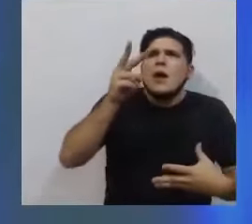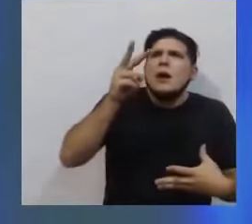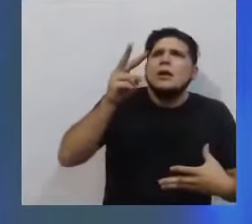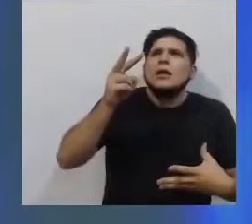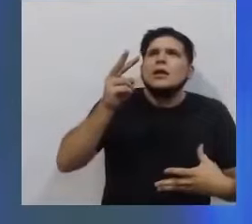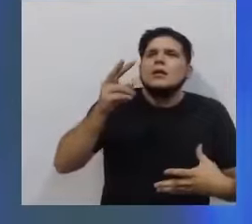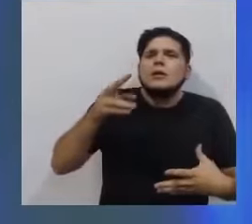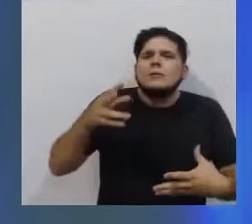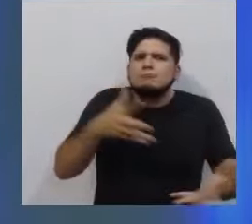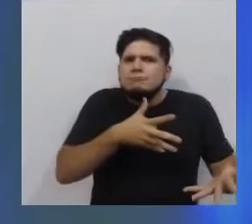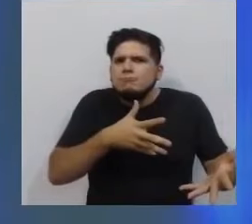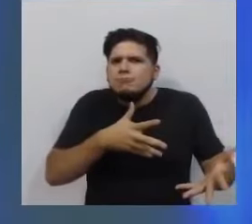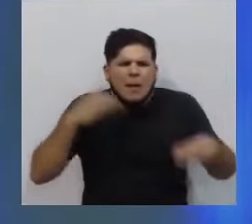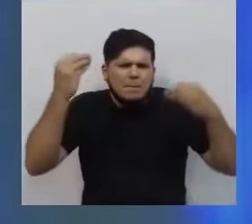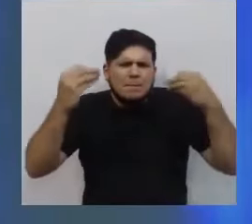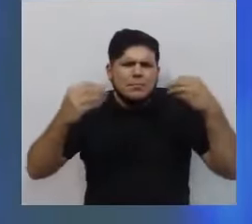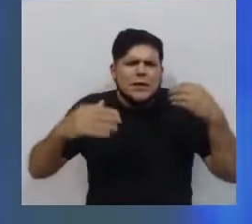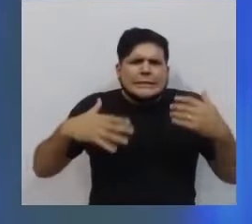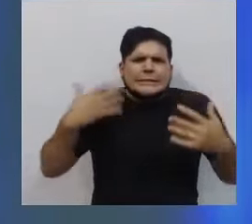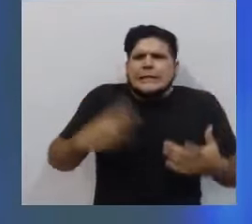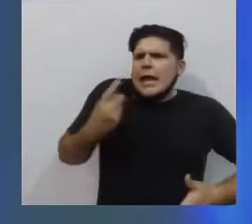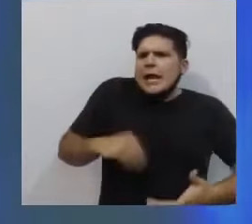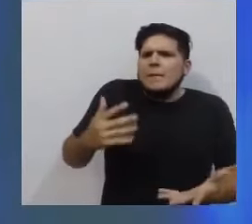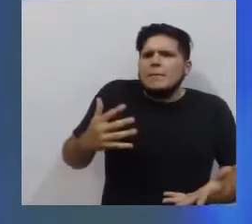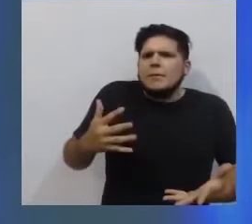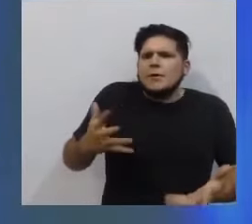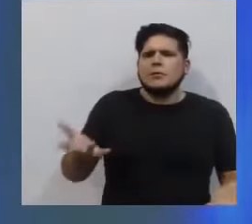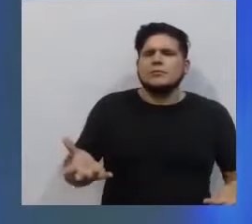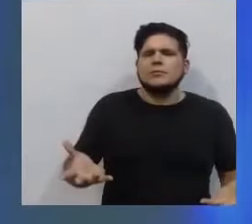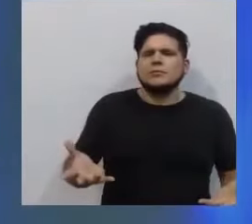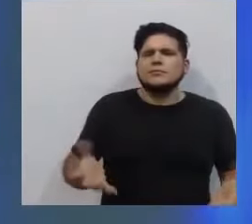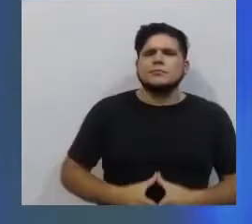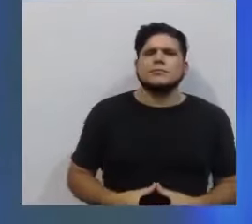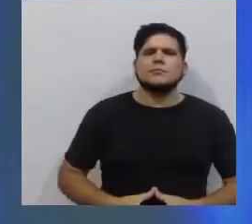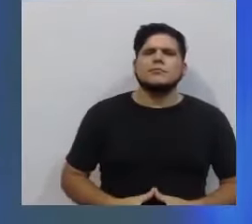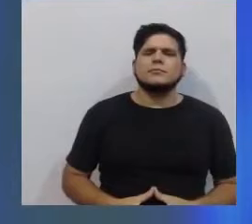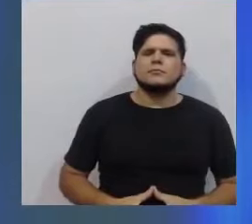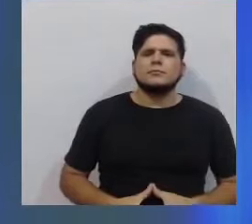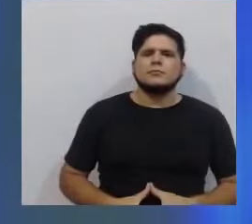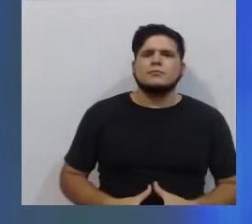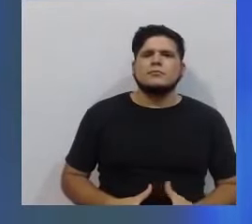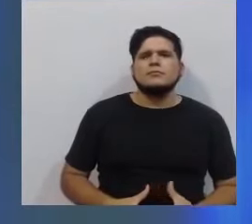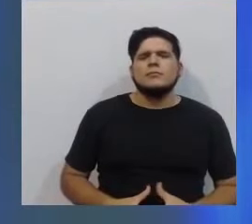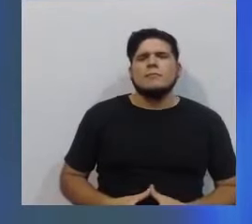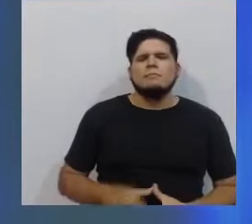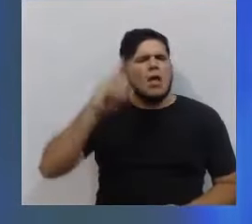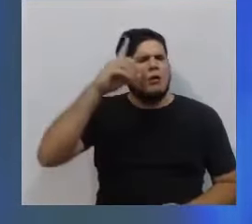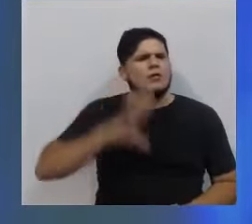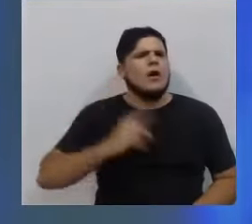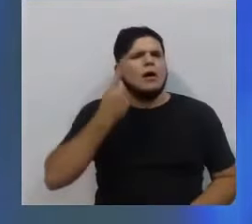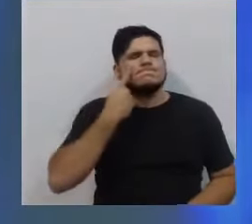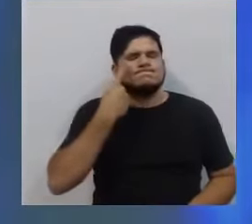sabio y va forjando nuestro carácter nos va direccionando y de